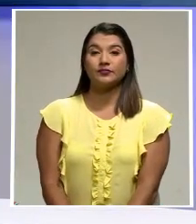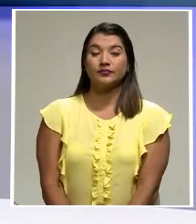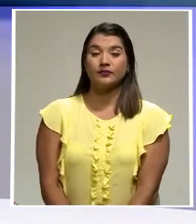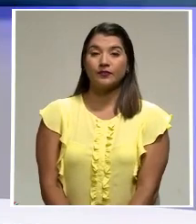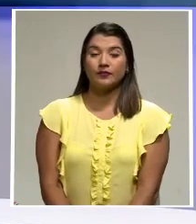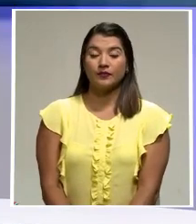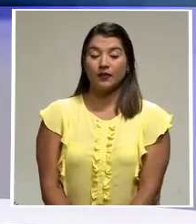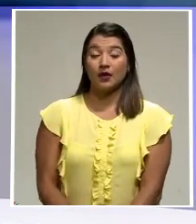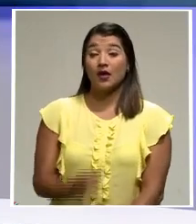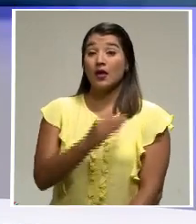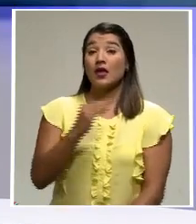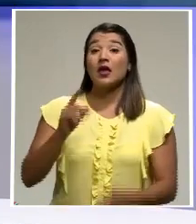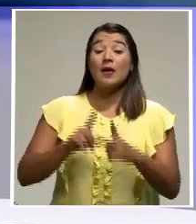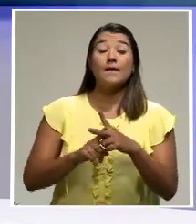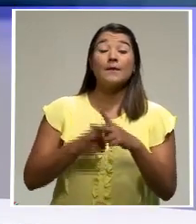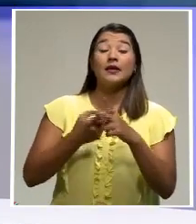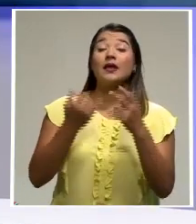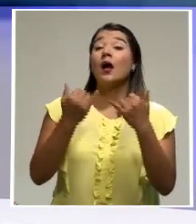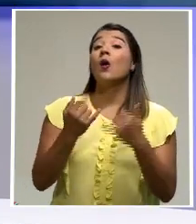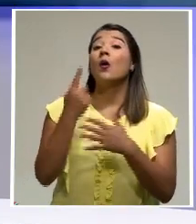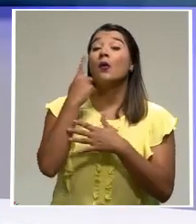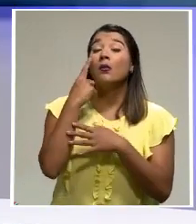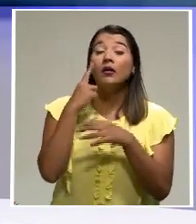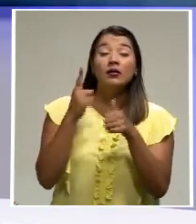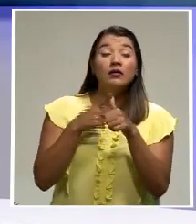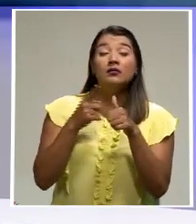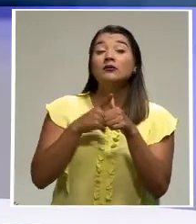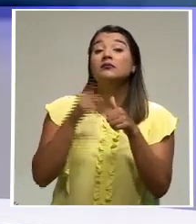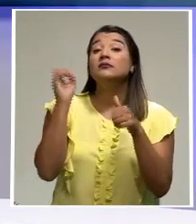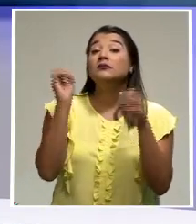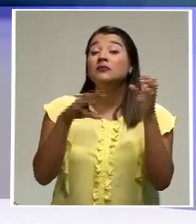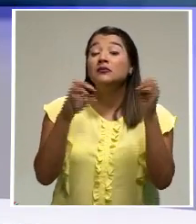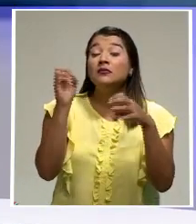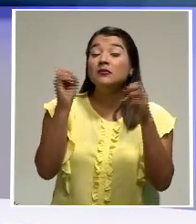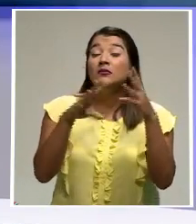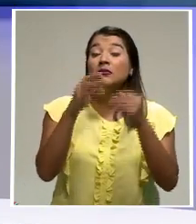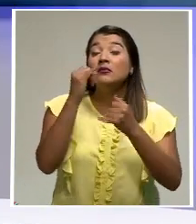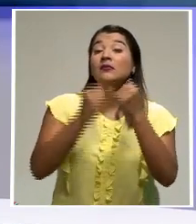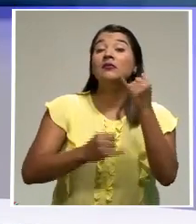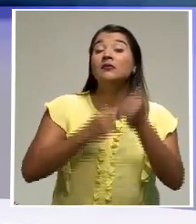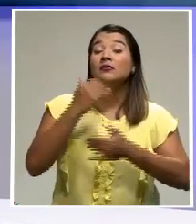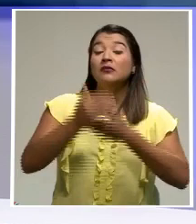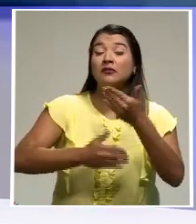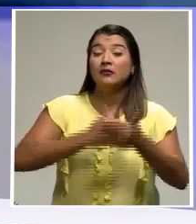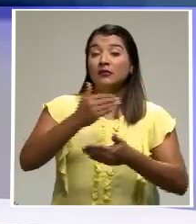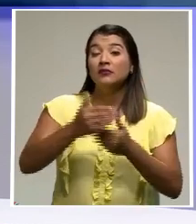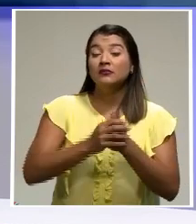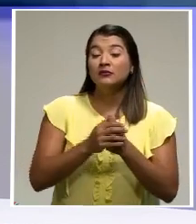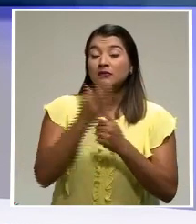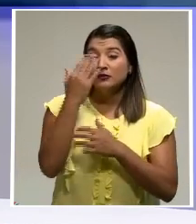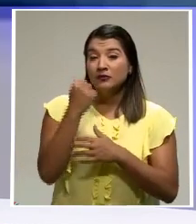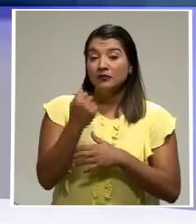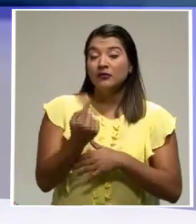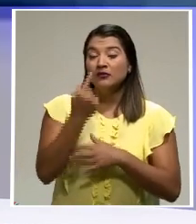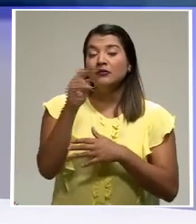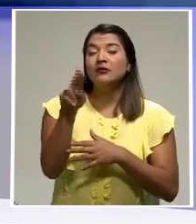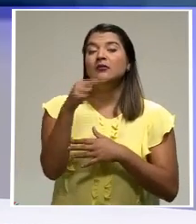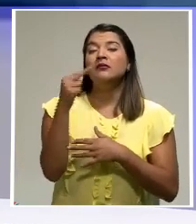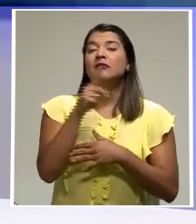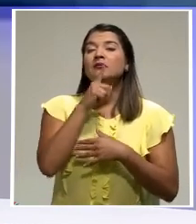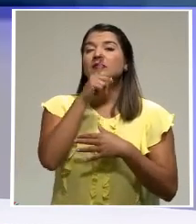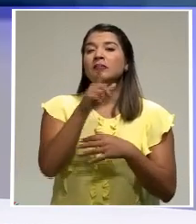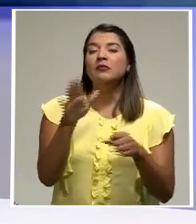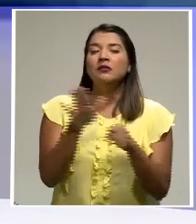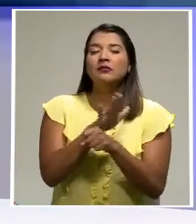Y empiezan a verse las primeras luces al final del túnel. Una noticia